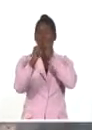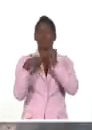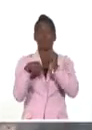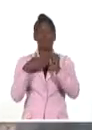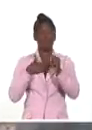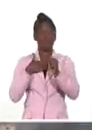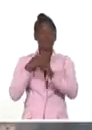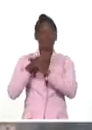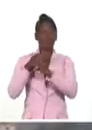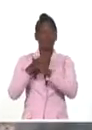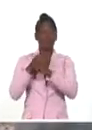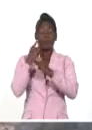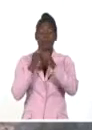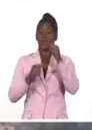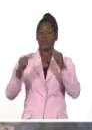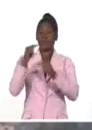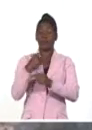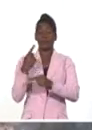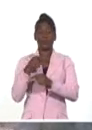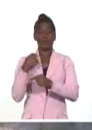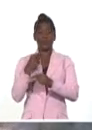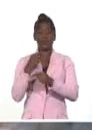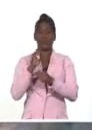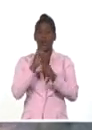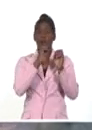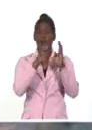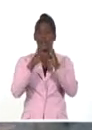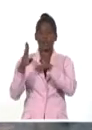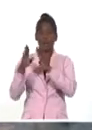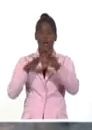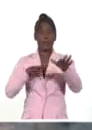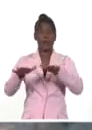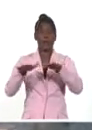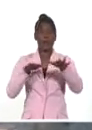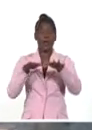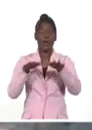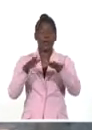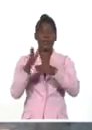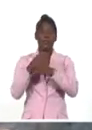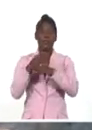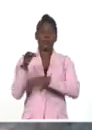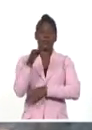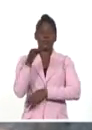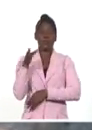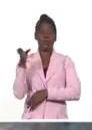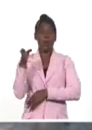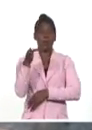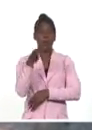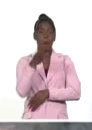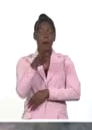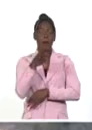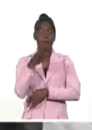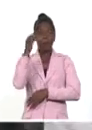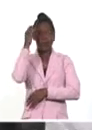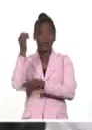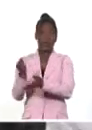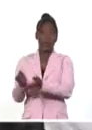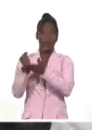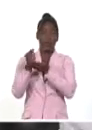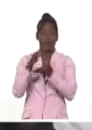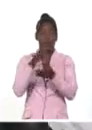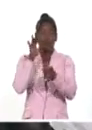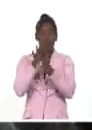nosotros. Estamos organizando una gira por los municipios con el apoyo del partido, que eso debe ser en el mes de junio.